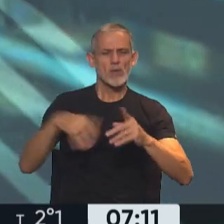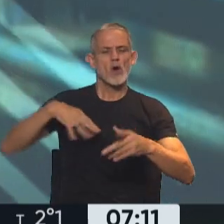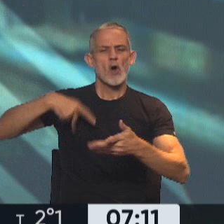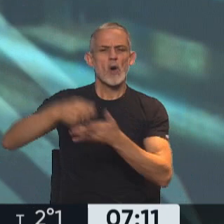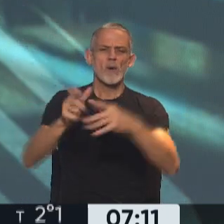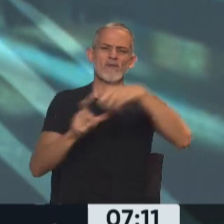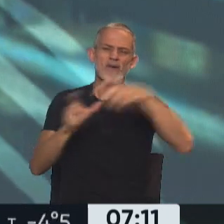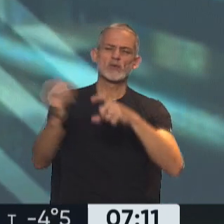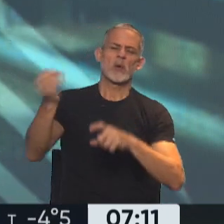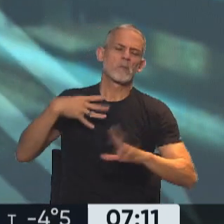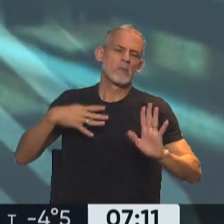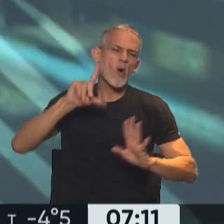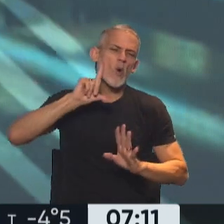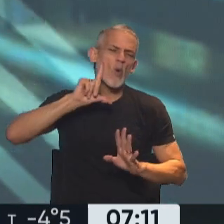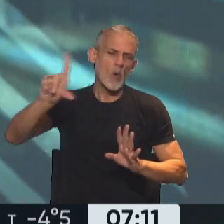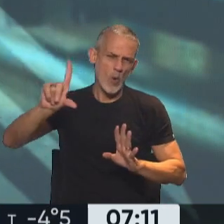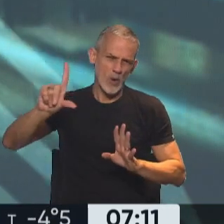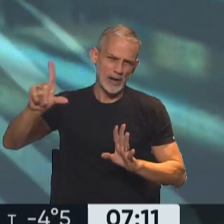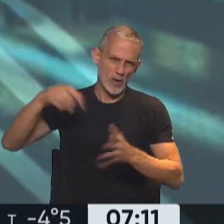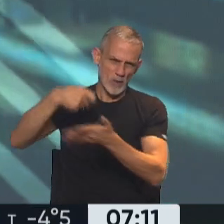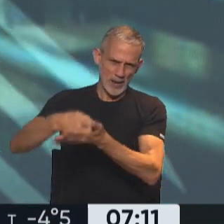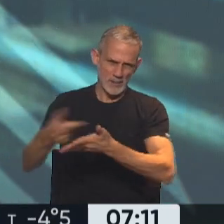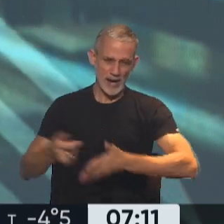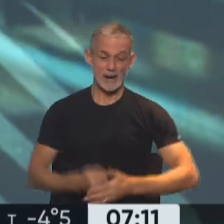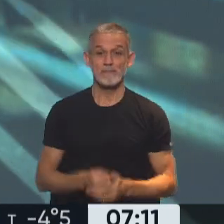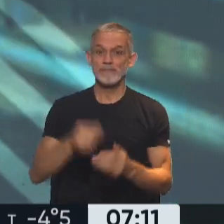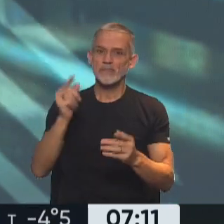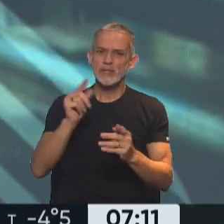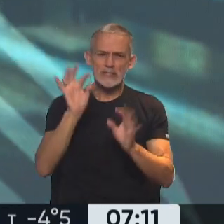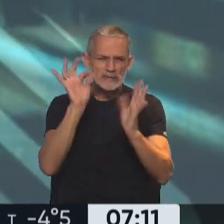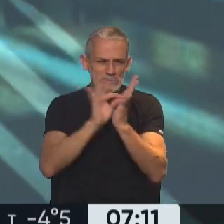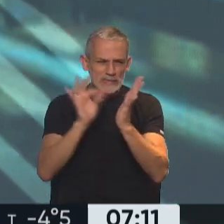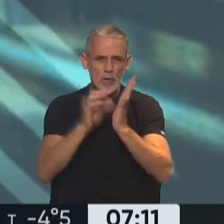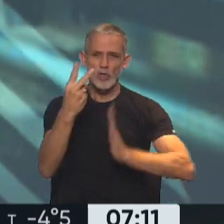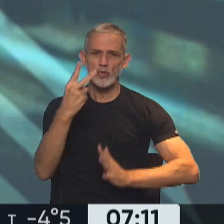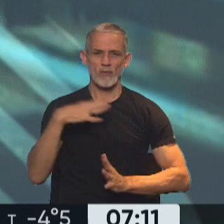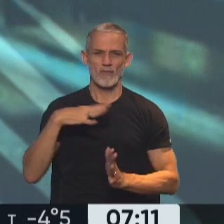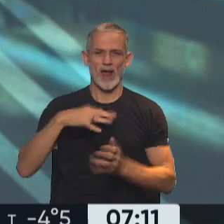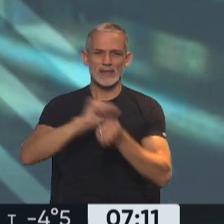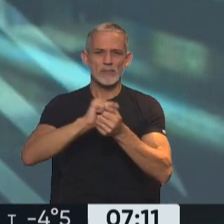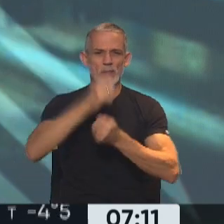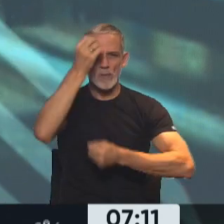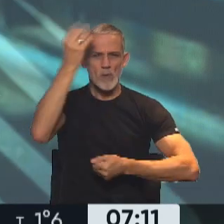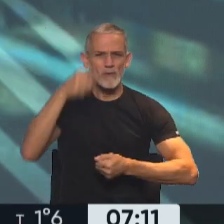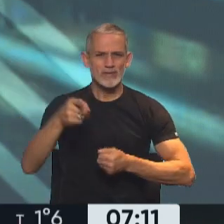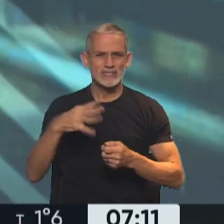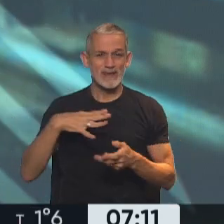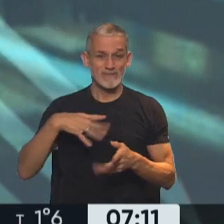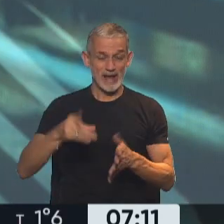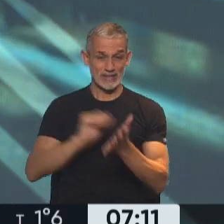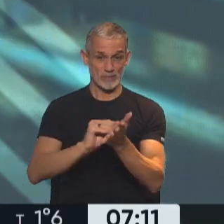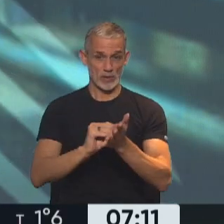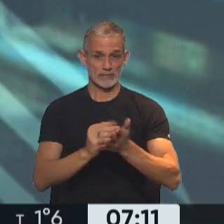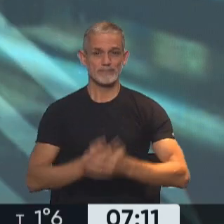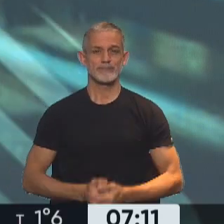vos te llega la factura recién al siguiente mes. Dos datos que quedan pendientes de la publicación en el boletín oficial. Por un